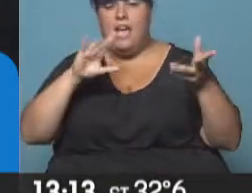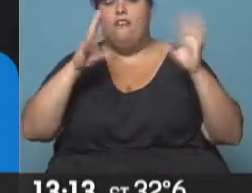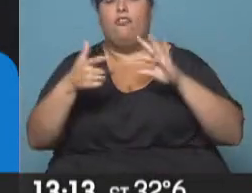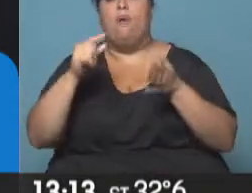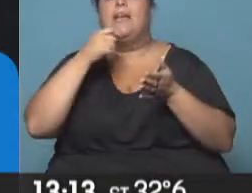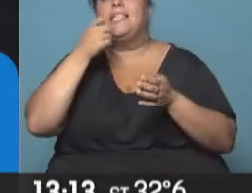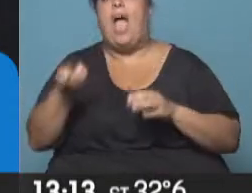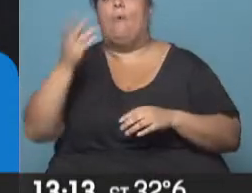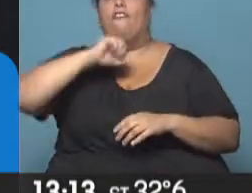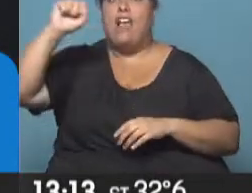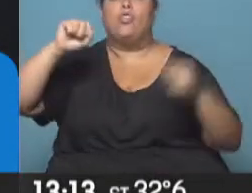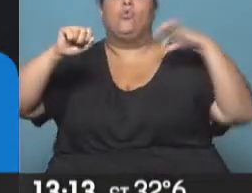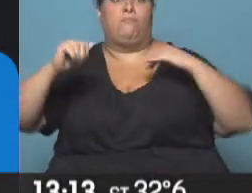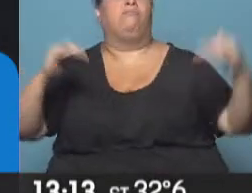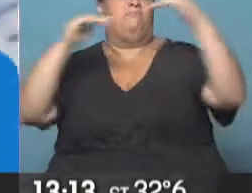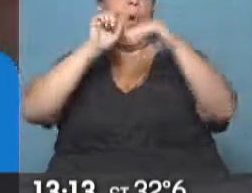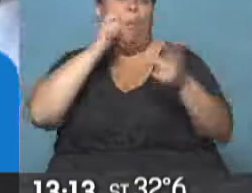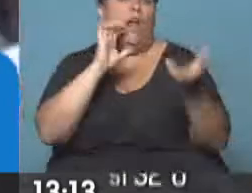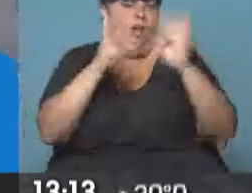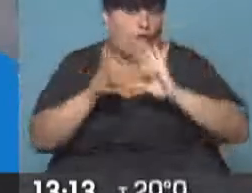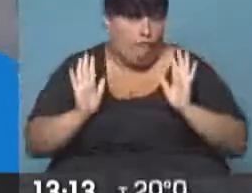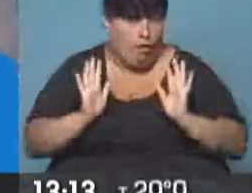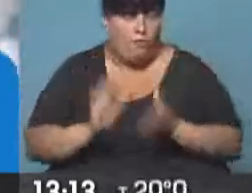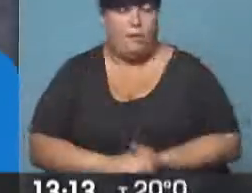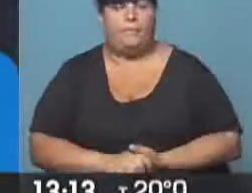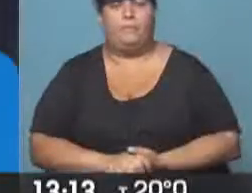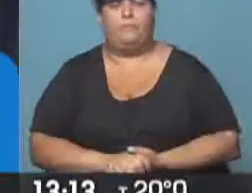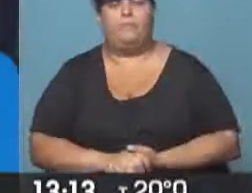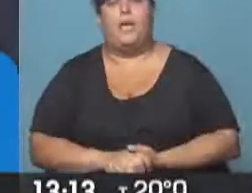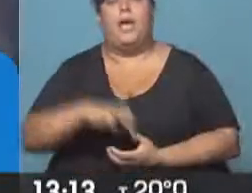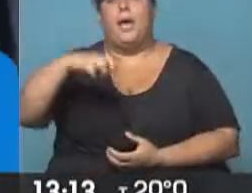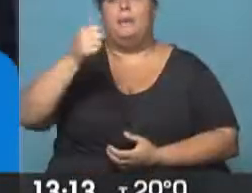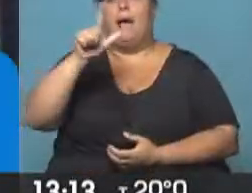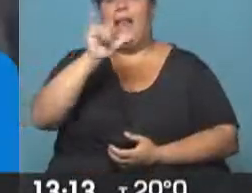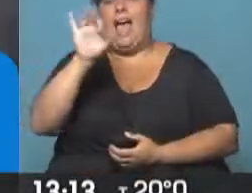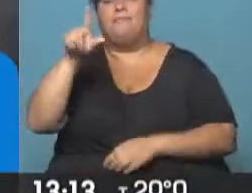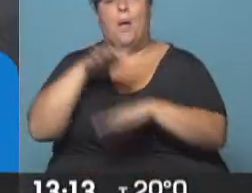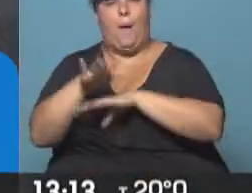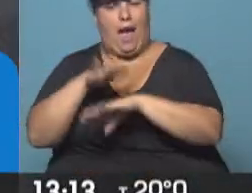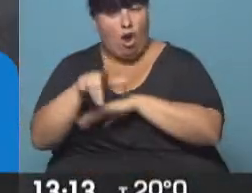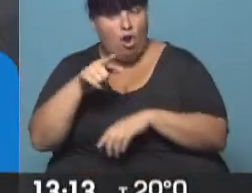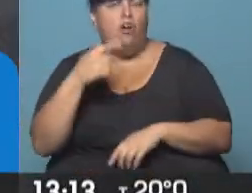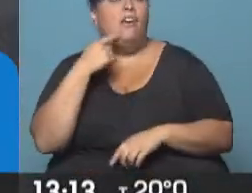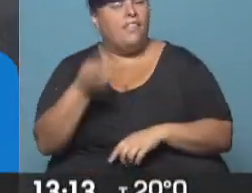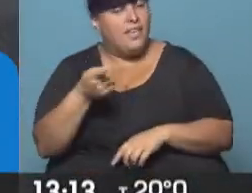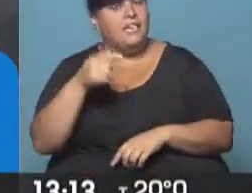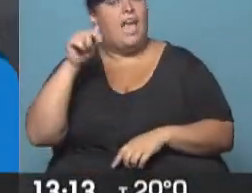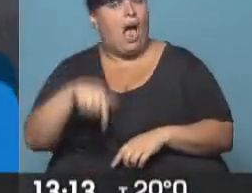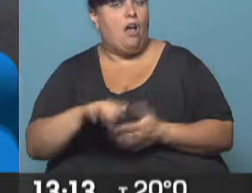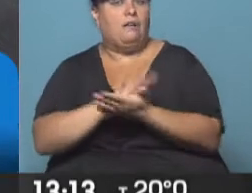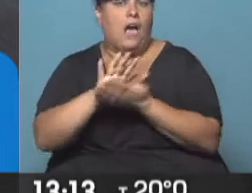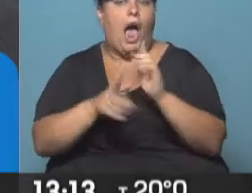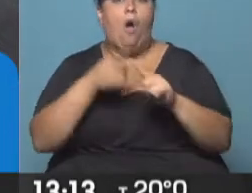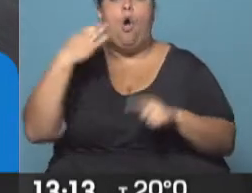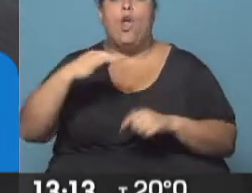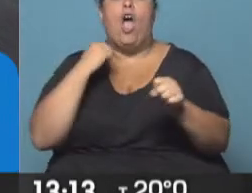de la cláusula gatillo es un buen mecanismo sergio para lazo de la bancaria recordó que se encuentran en conciliación